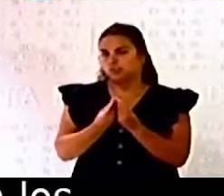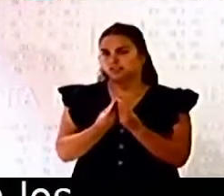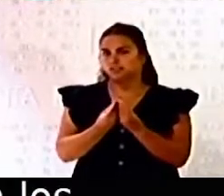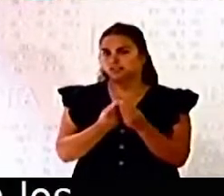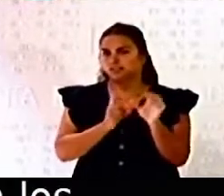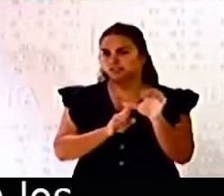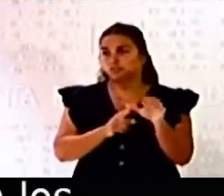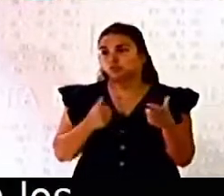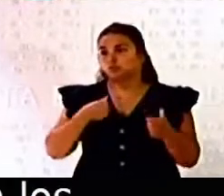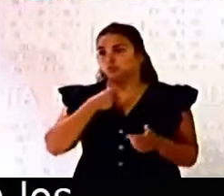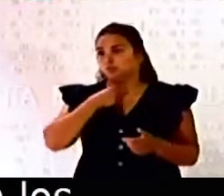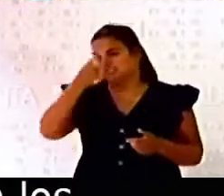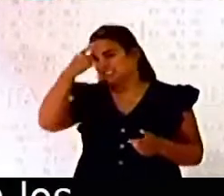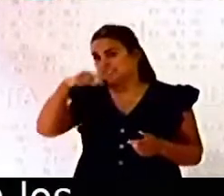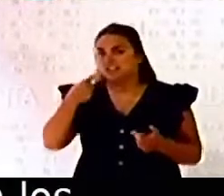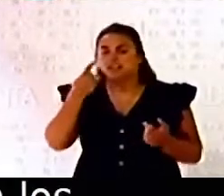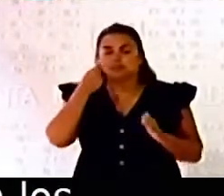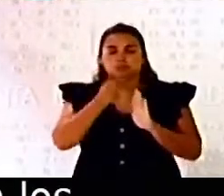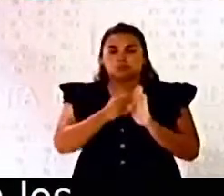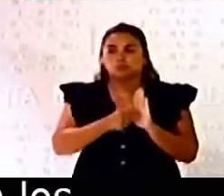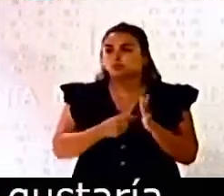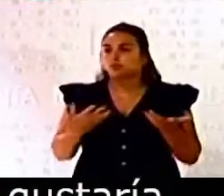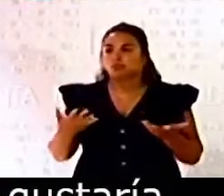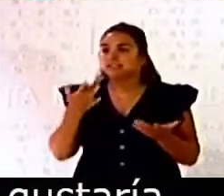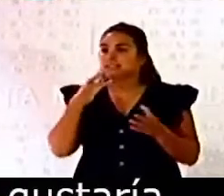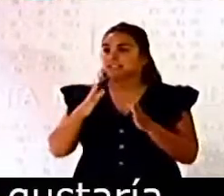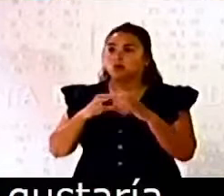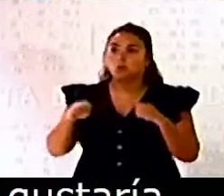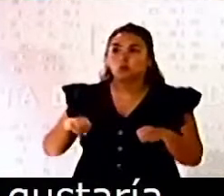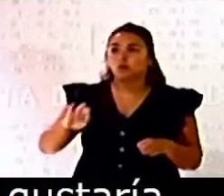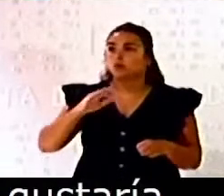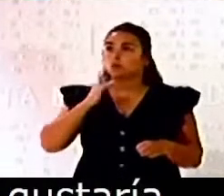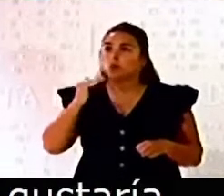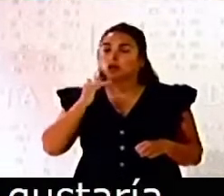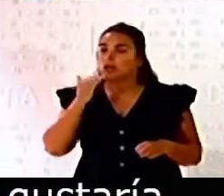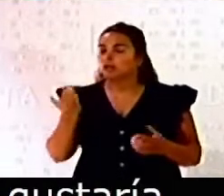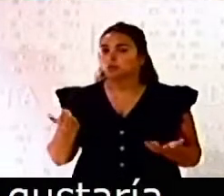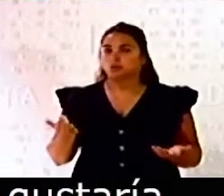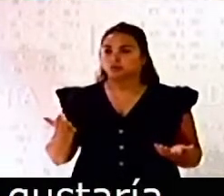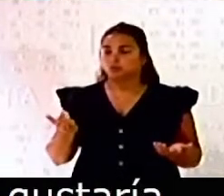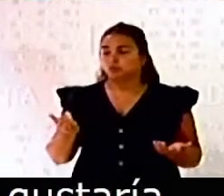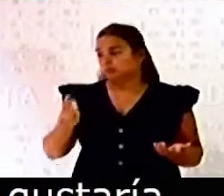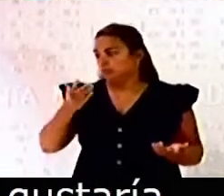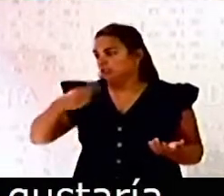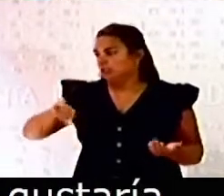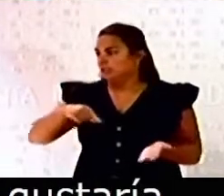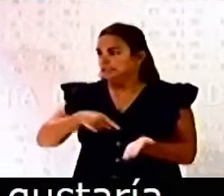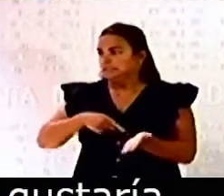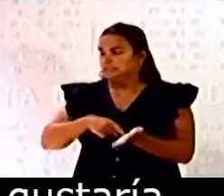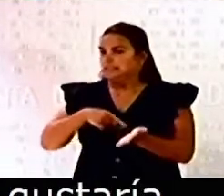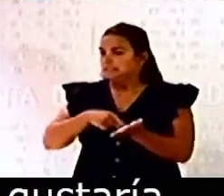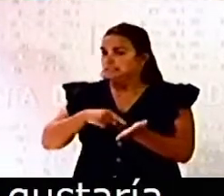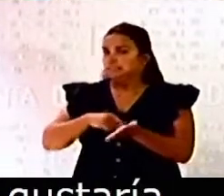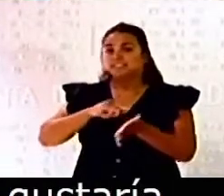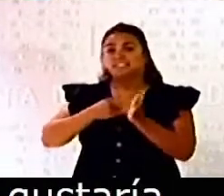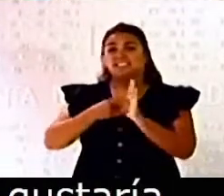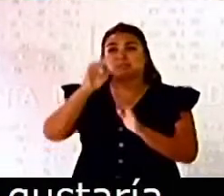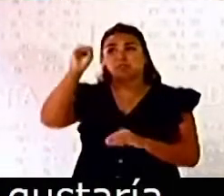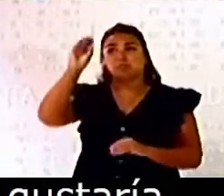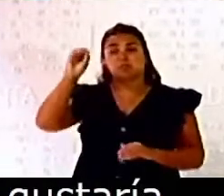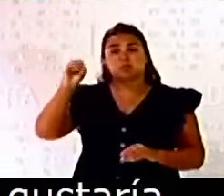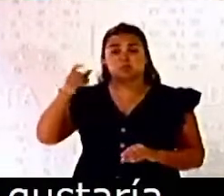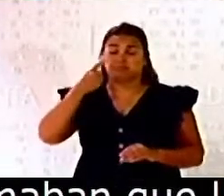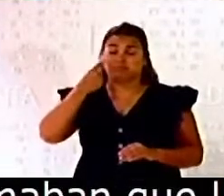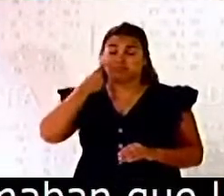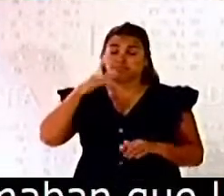saber un poco los puntos y si se ha llegado a algún acuerdo, algún avance, porque ellos reclamaban que el sistema semafórico, viendo el ritmo